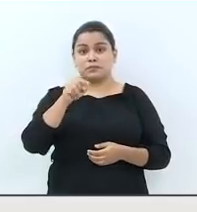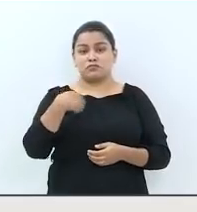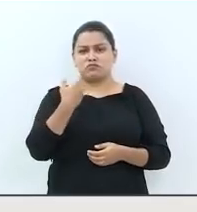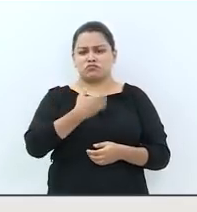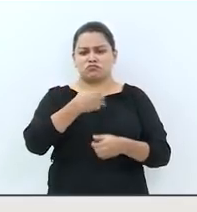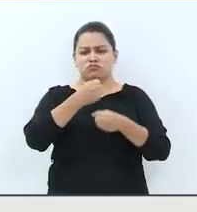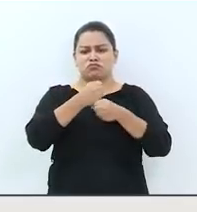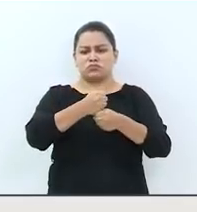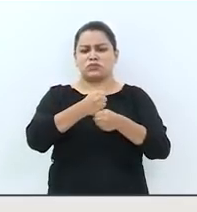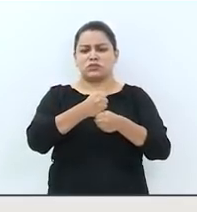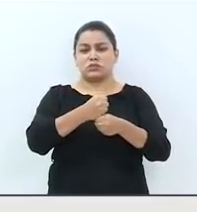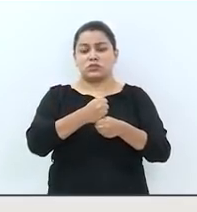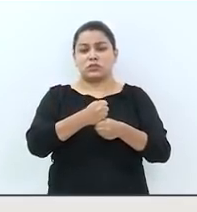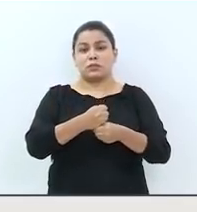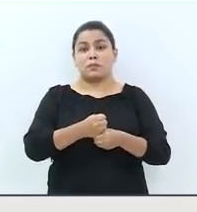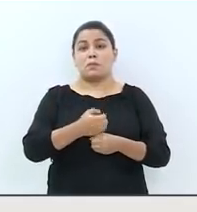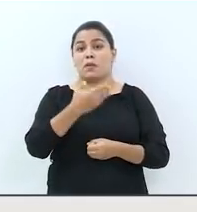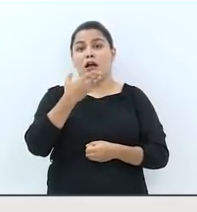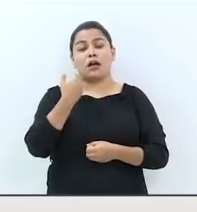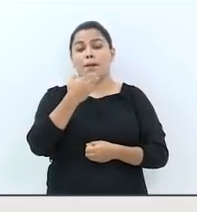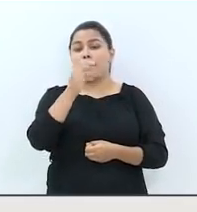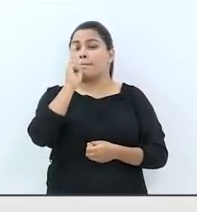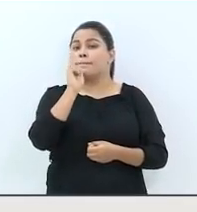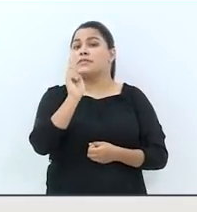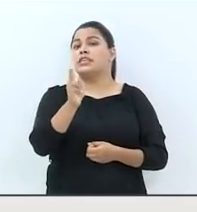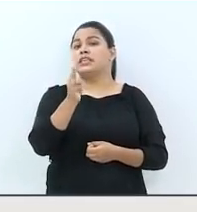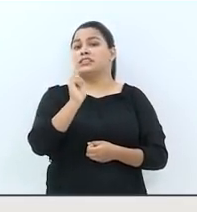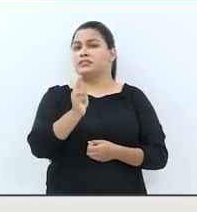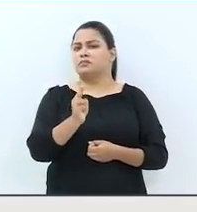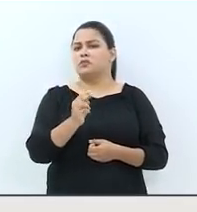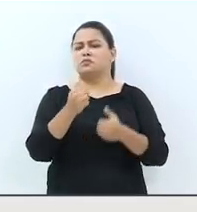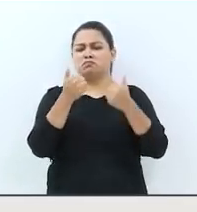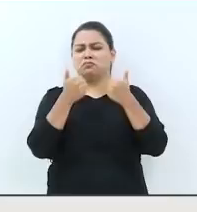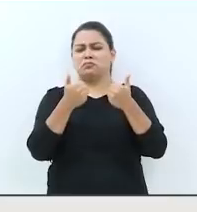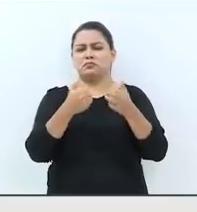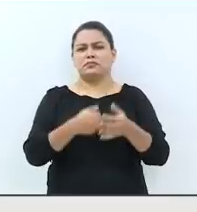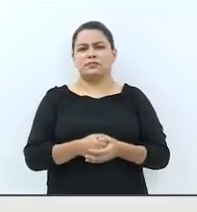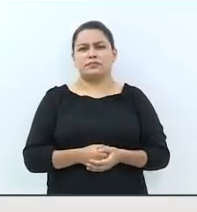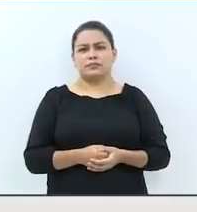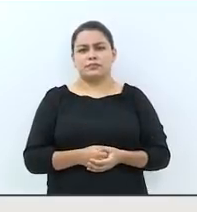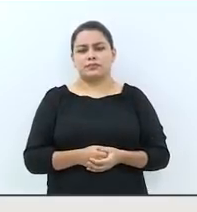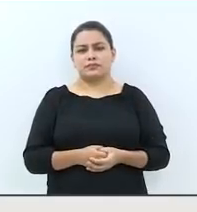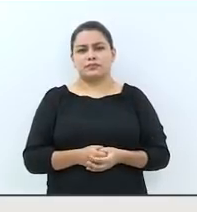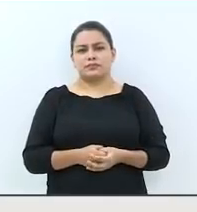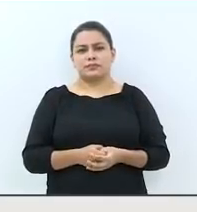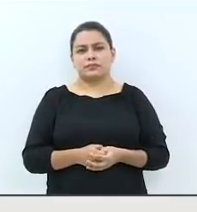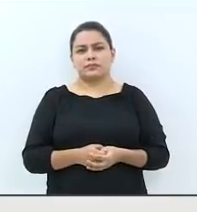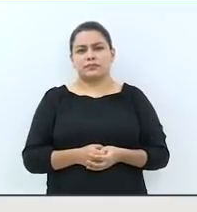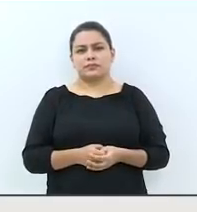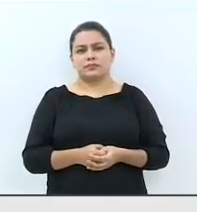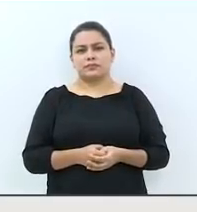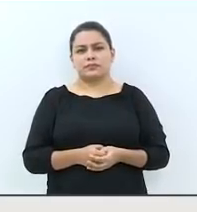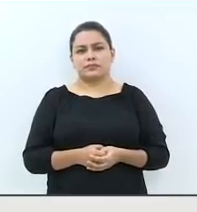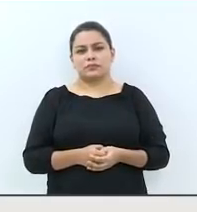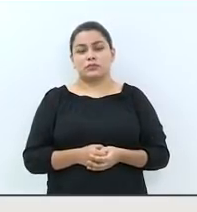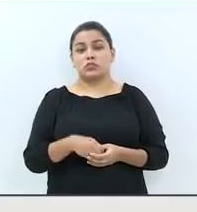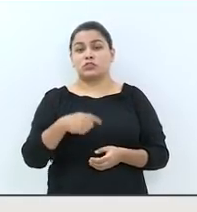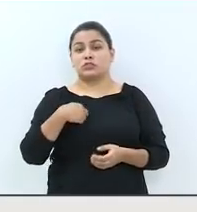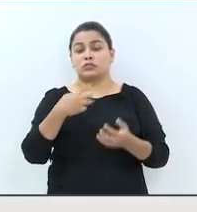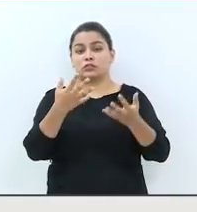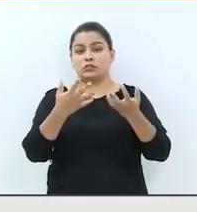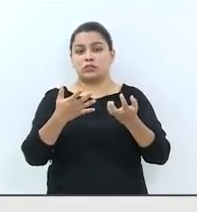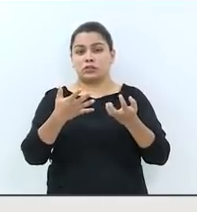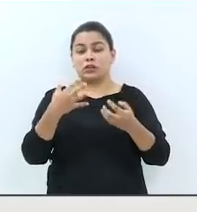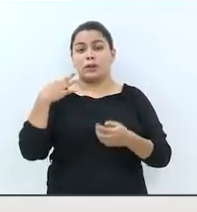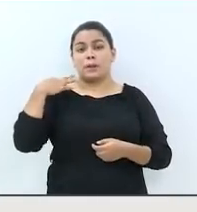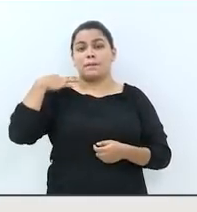estoy seguro que a todas y todos nos ha pasado y está bien, ¿verdad? Entonces, pues quisiera invitarles